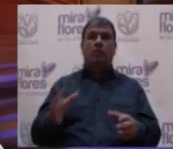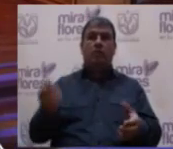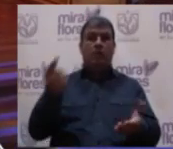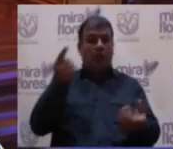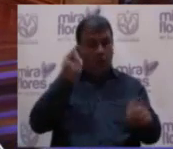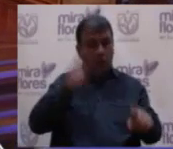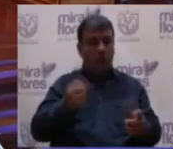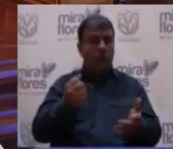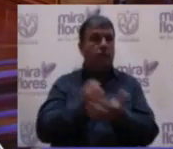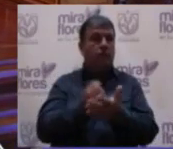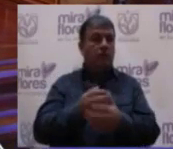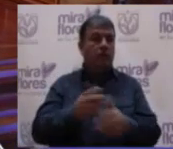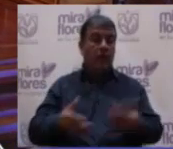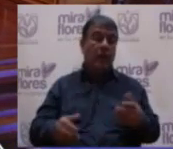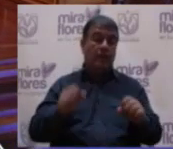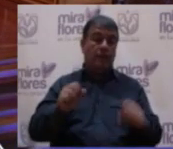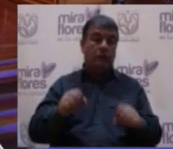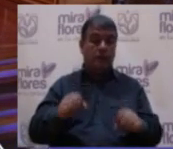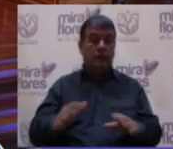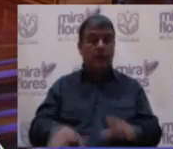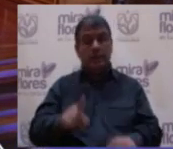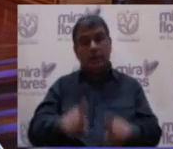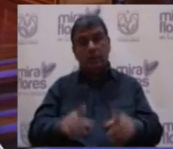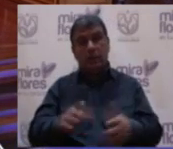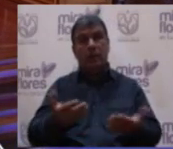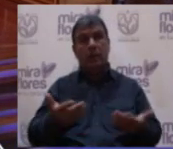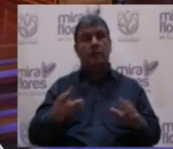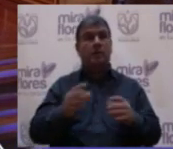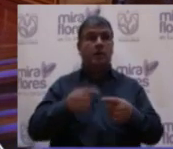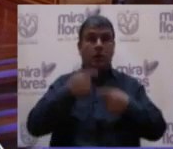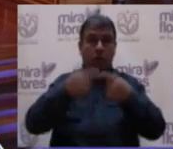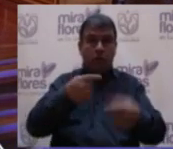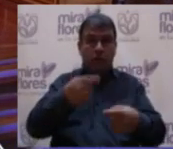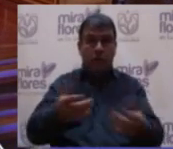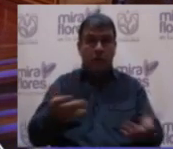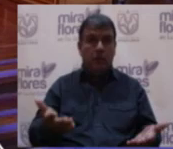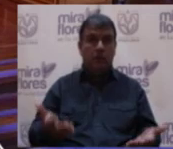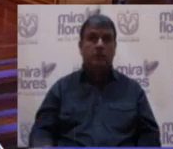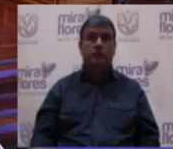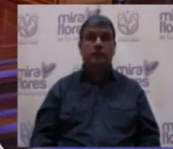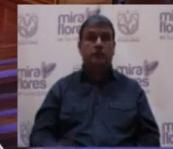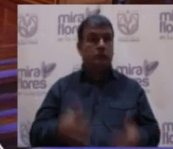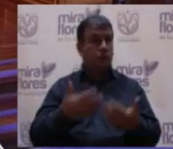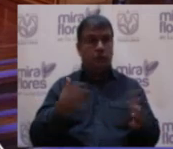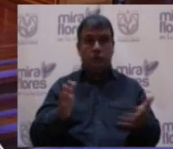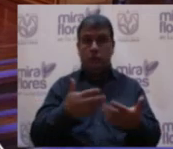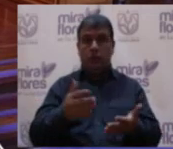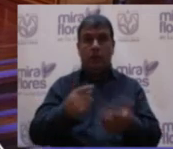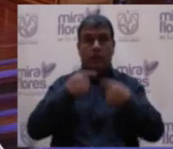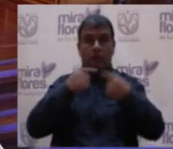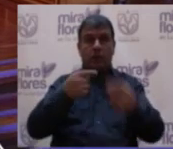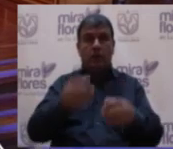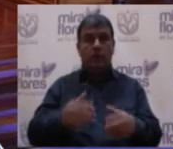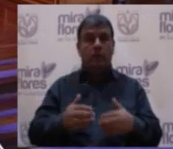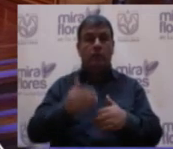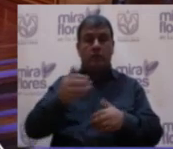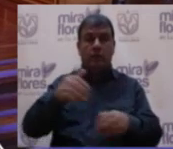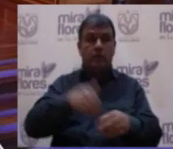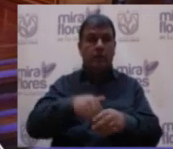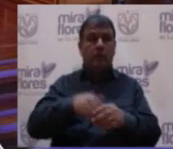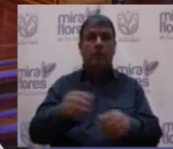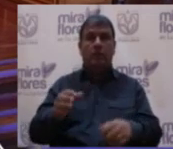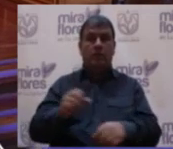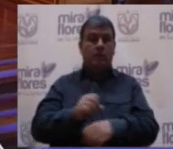maneras siempre hay la posibilidad de hacer algún tipo de comentario, y ese es el caso. Si no hay comentarios, procedemos a votar. Aquellos miembros